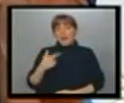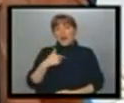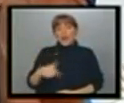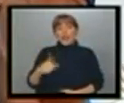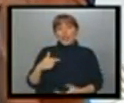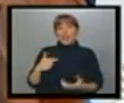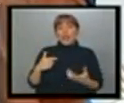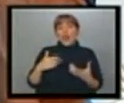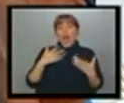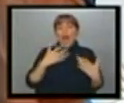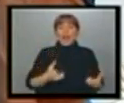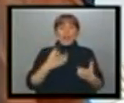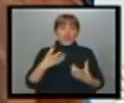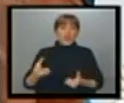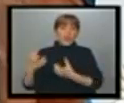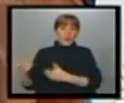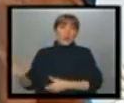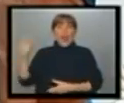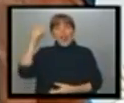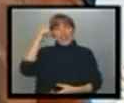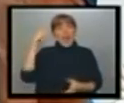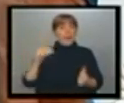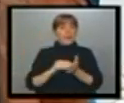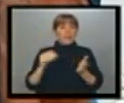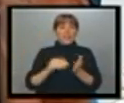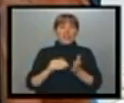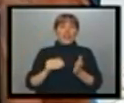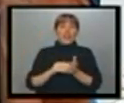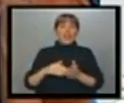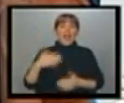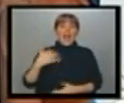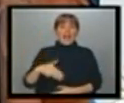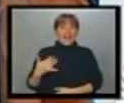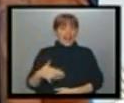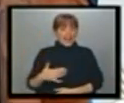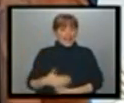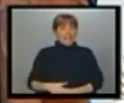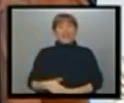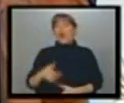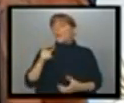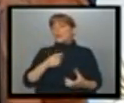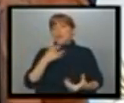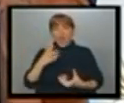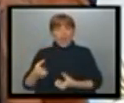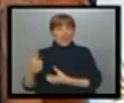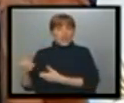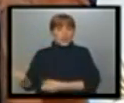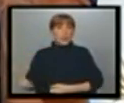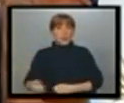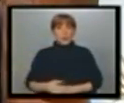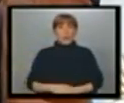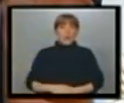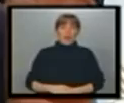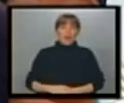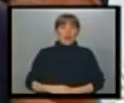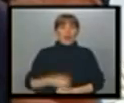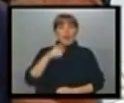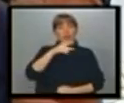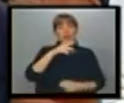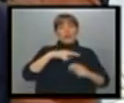medidas para ayudar a más de 10 millones de argentinos a cruzar ese puente que estamos construyendo, como este